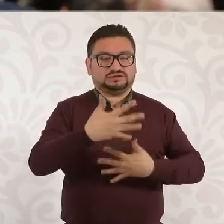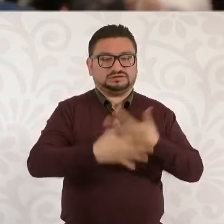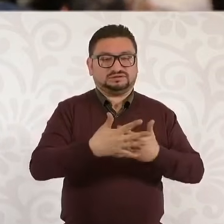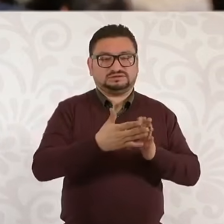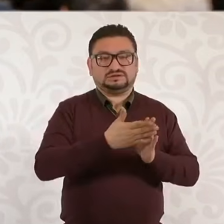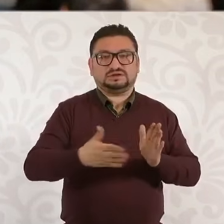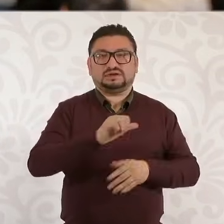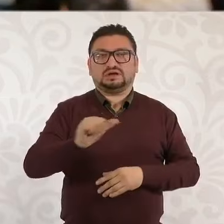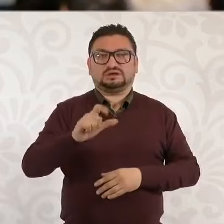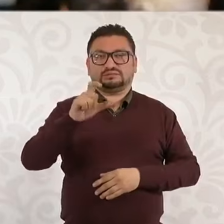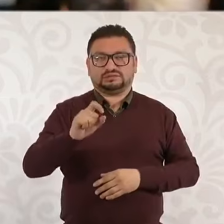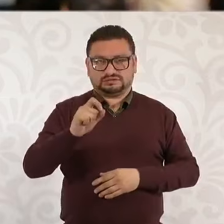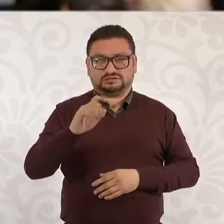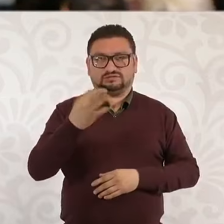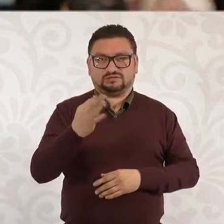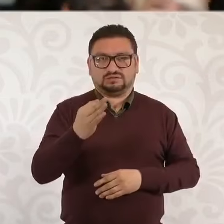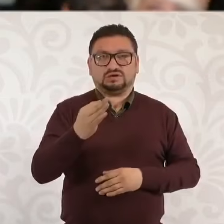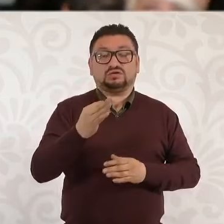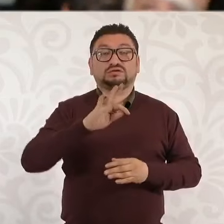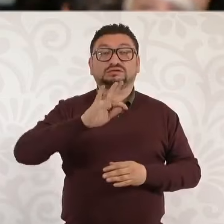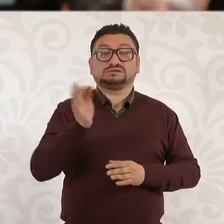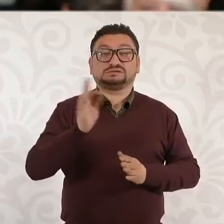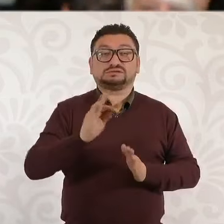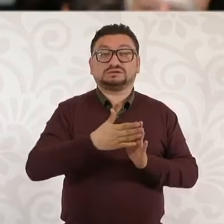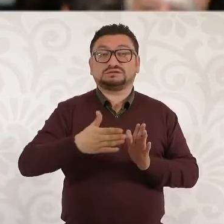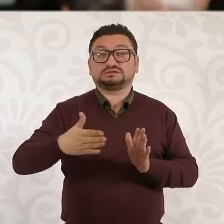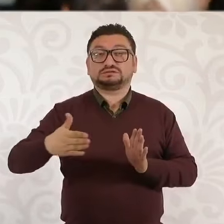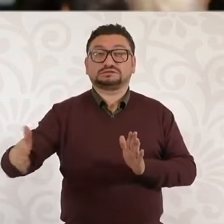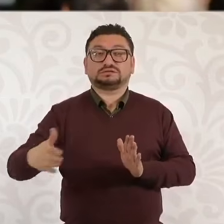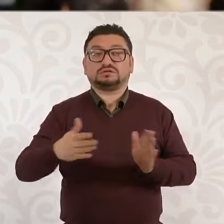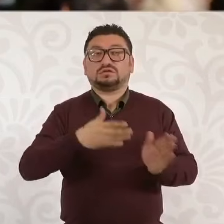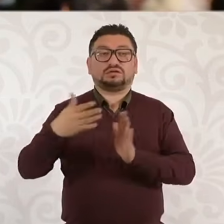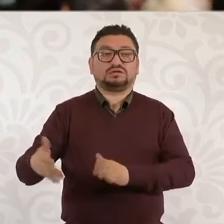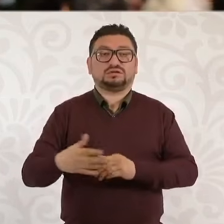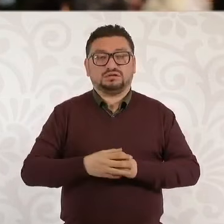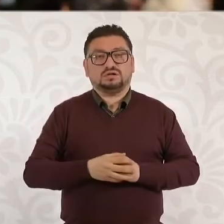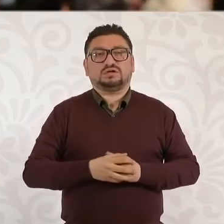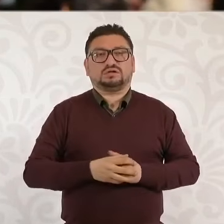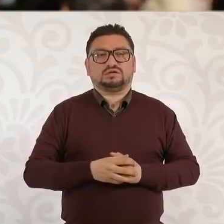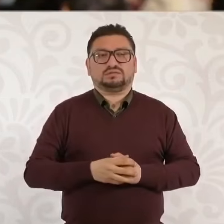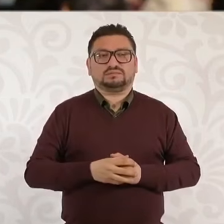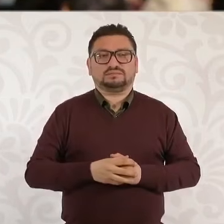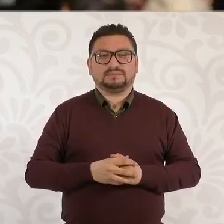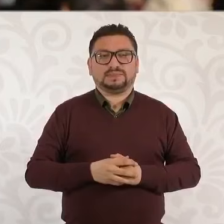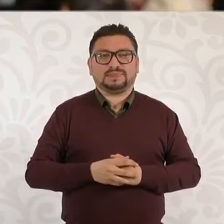20 de febrero, si lo hubiéramos hecho después, con este caso